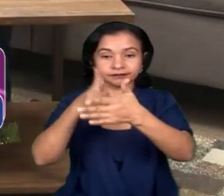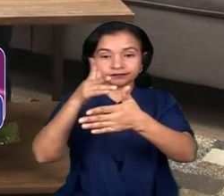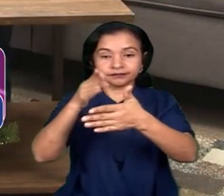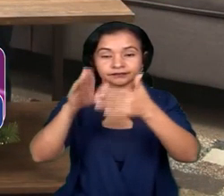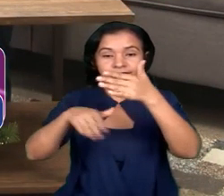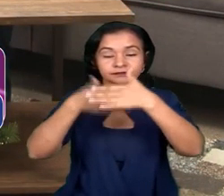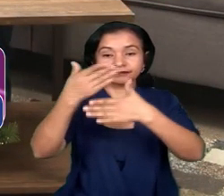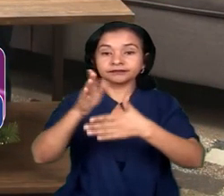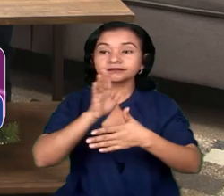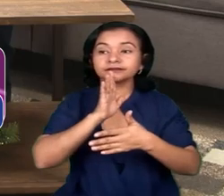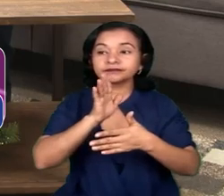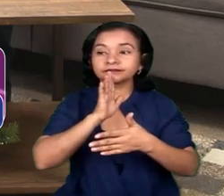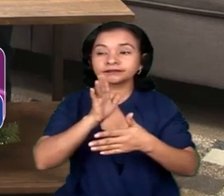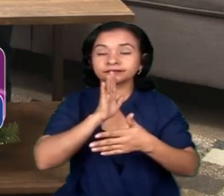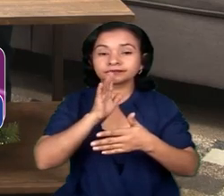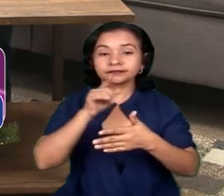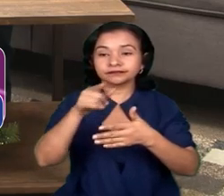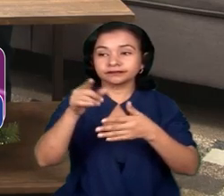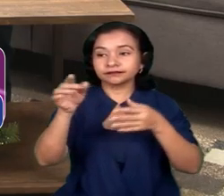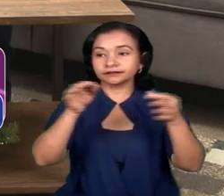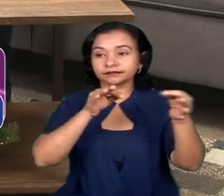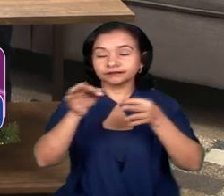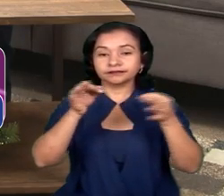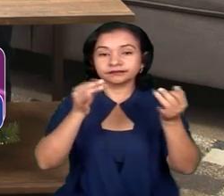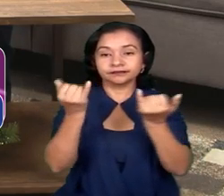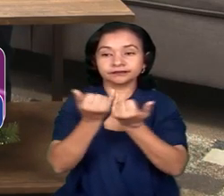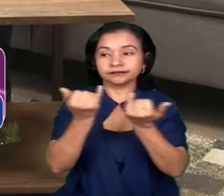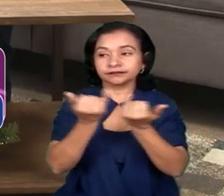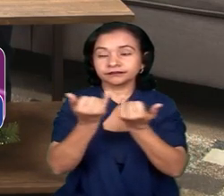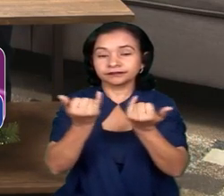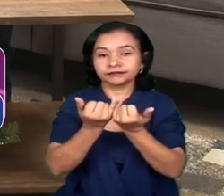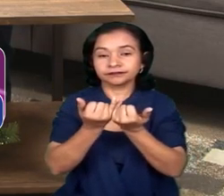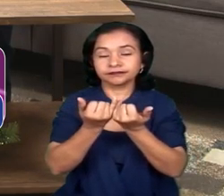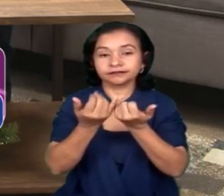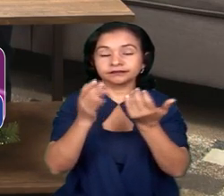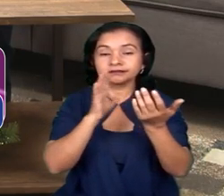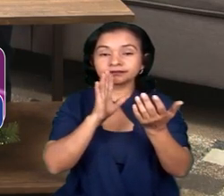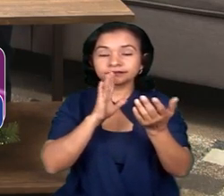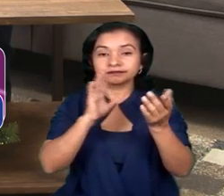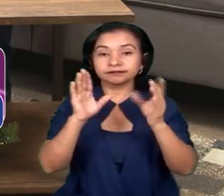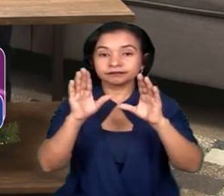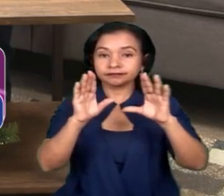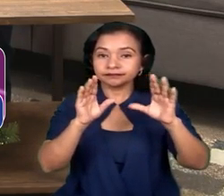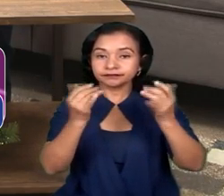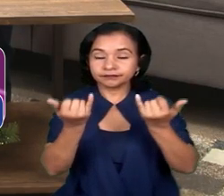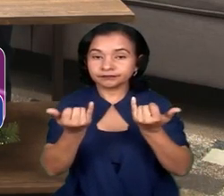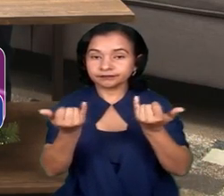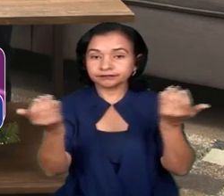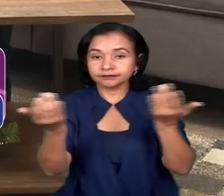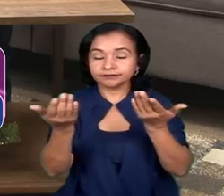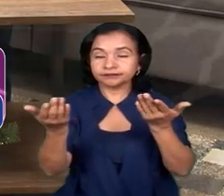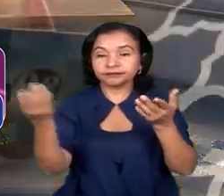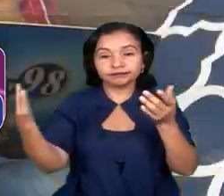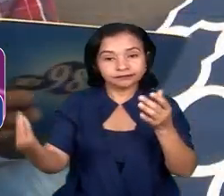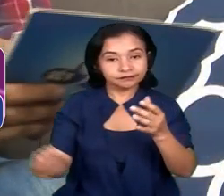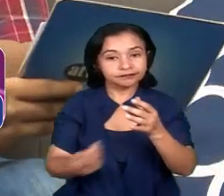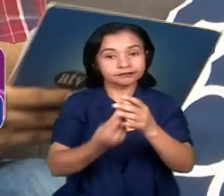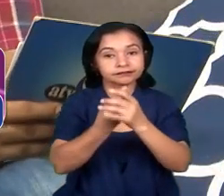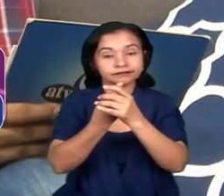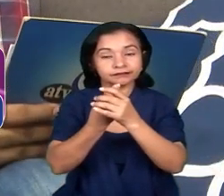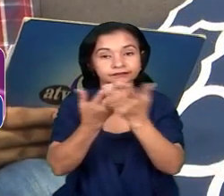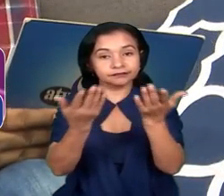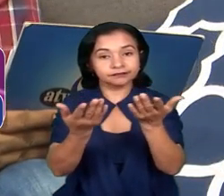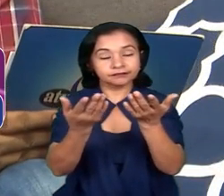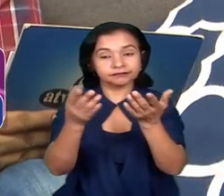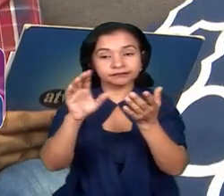quisiera que habláramos precisamente de eso que usted plantea, es decir, esa conversación y esa inclusión dentro de